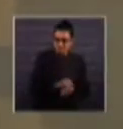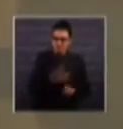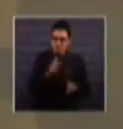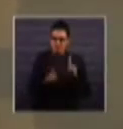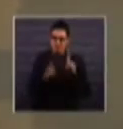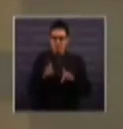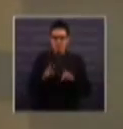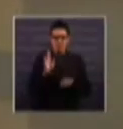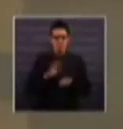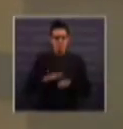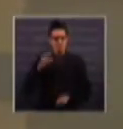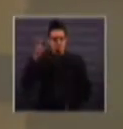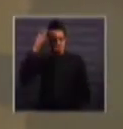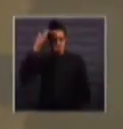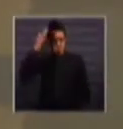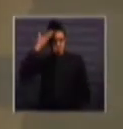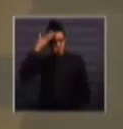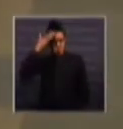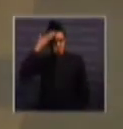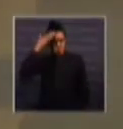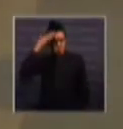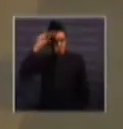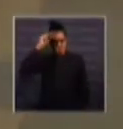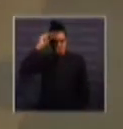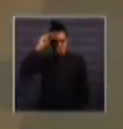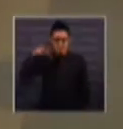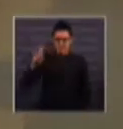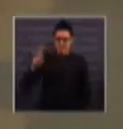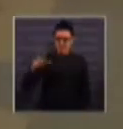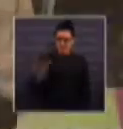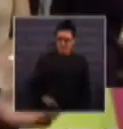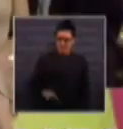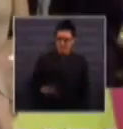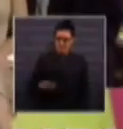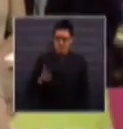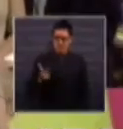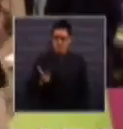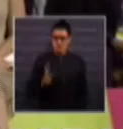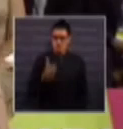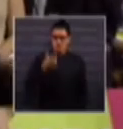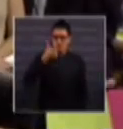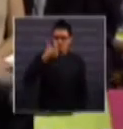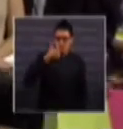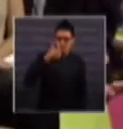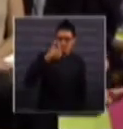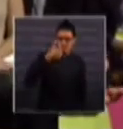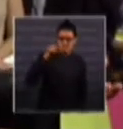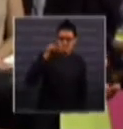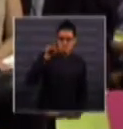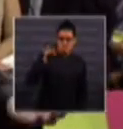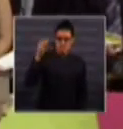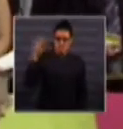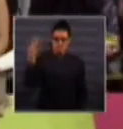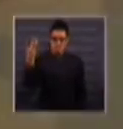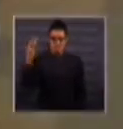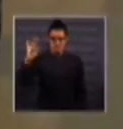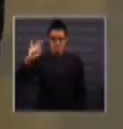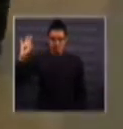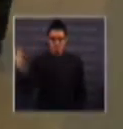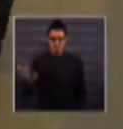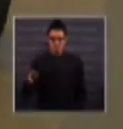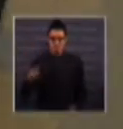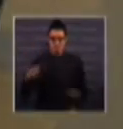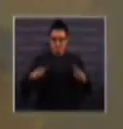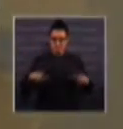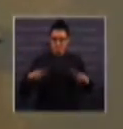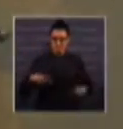falló a muchos, ¿no? Porque hasta para improvisar hay que tener buenos elementos para saber de dónde, qué expresar. Y bueno, fue un formato agradable.